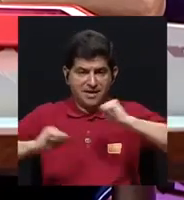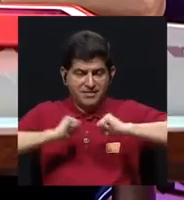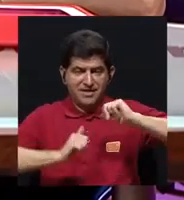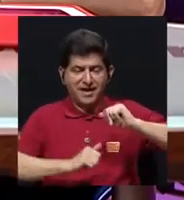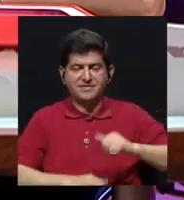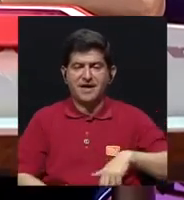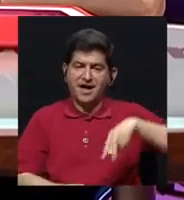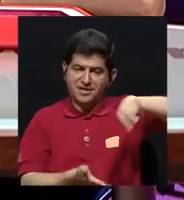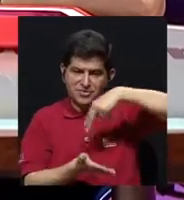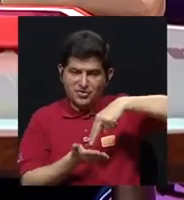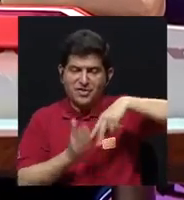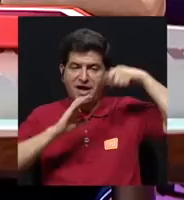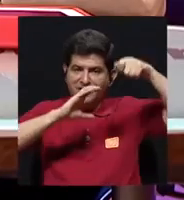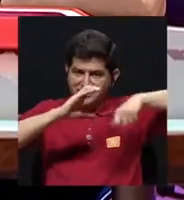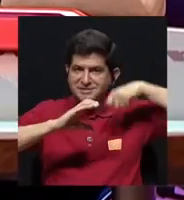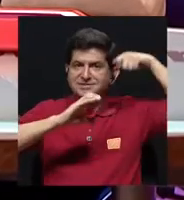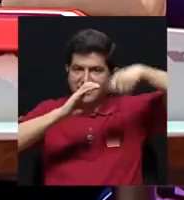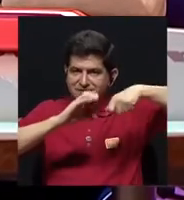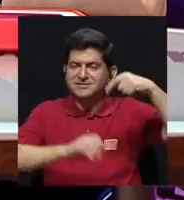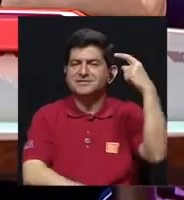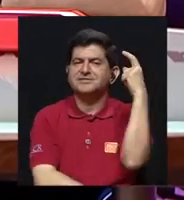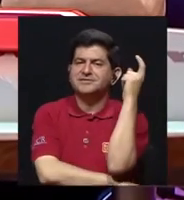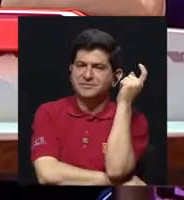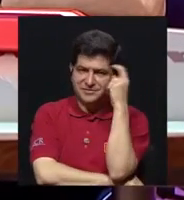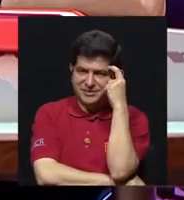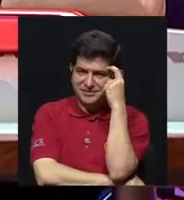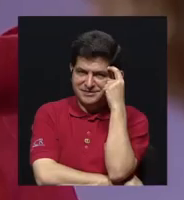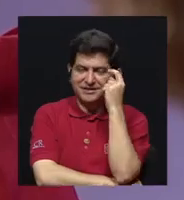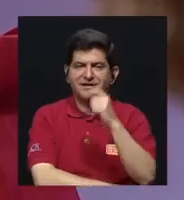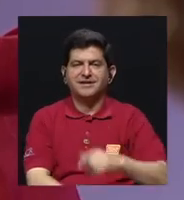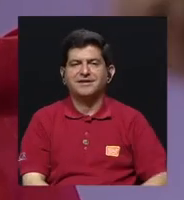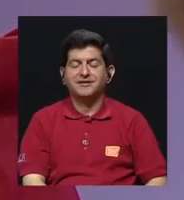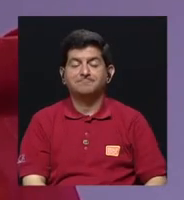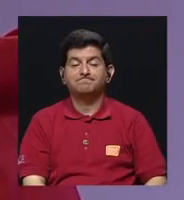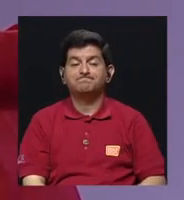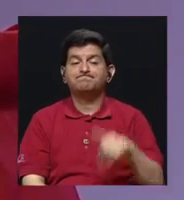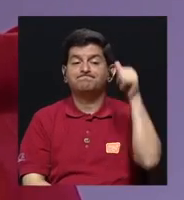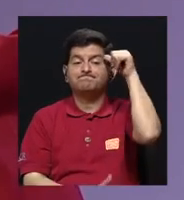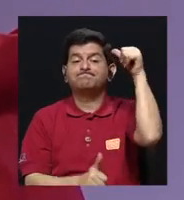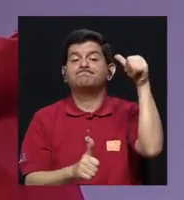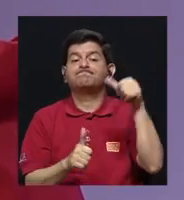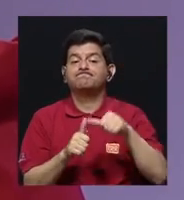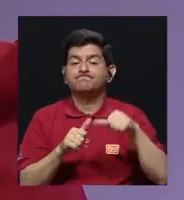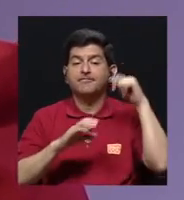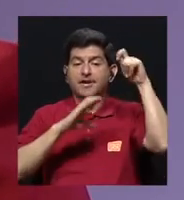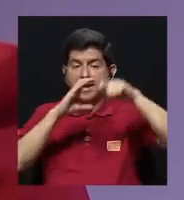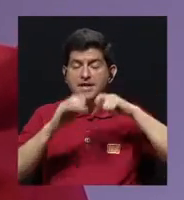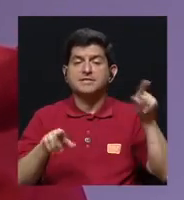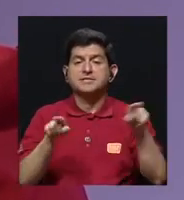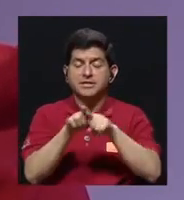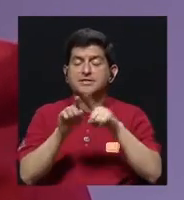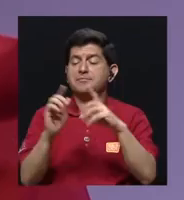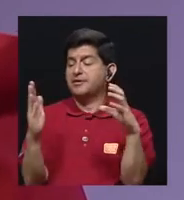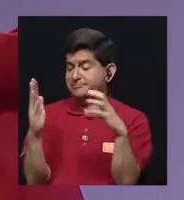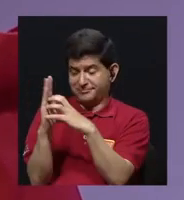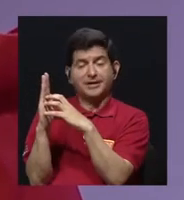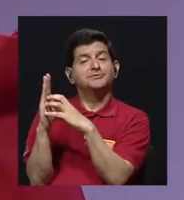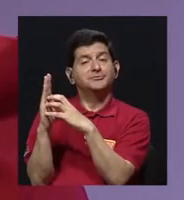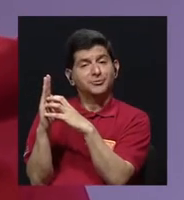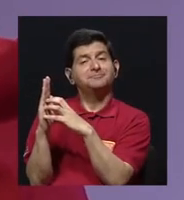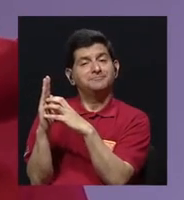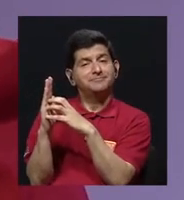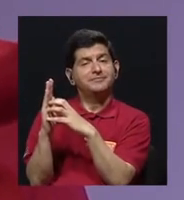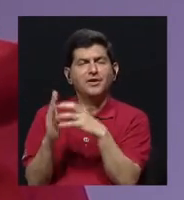danza, de cine también, pensando que tomando en cuenta que el cine también es un texto, y